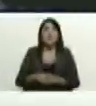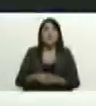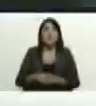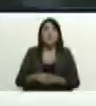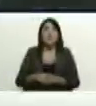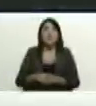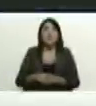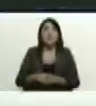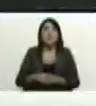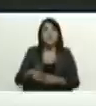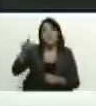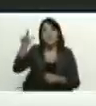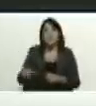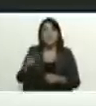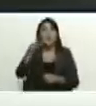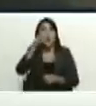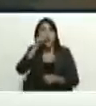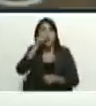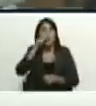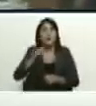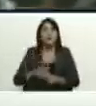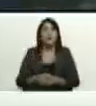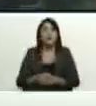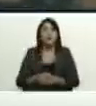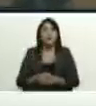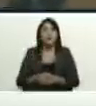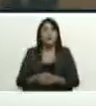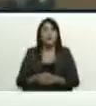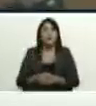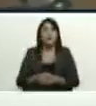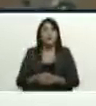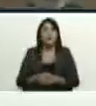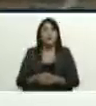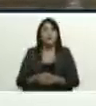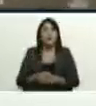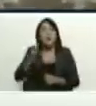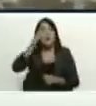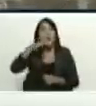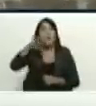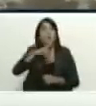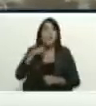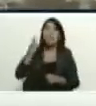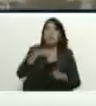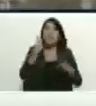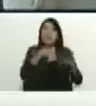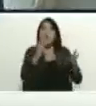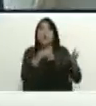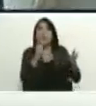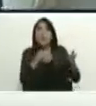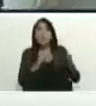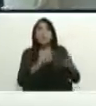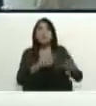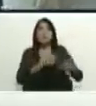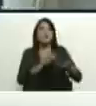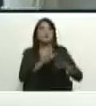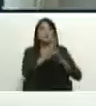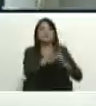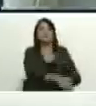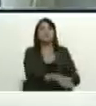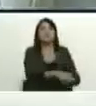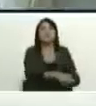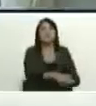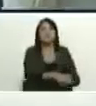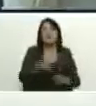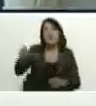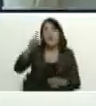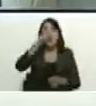Y el hombre, creyendo que el pueblo estaba muerto, que el pueblo estaba derrotado, el